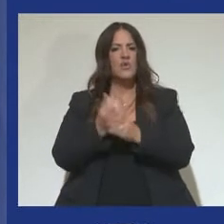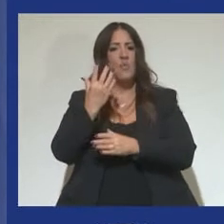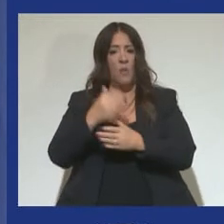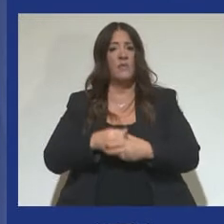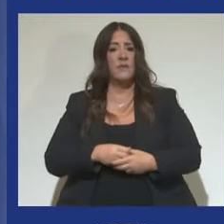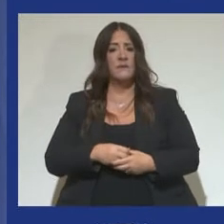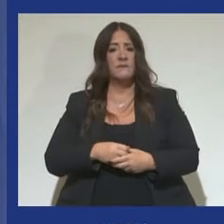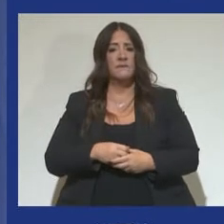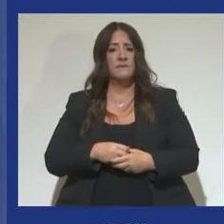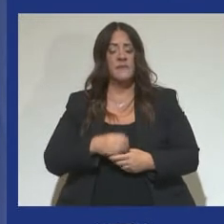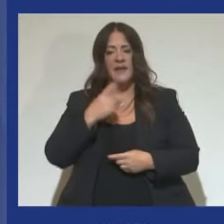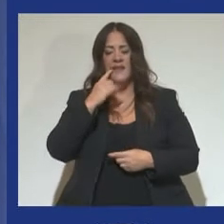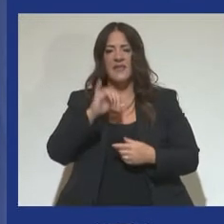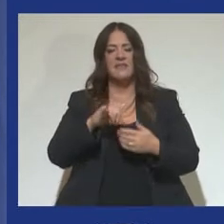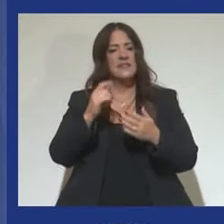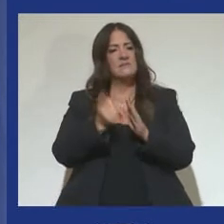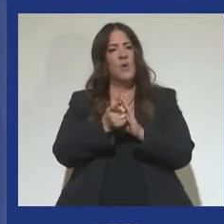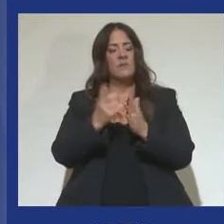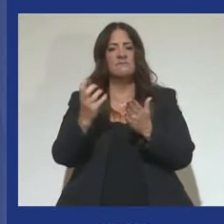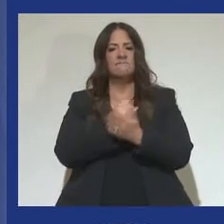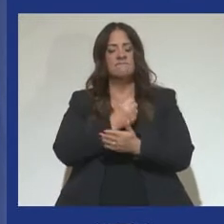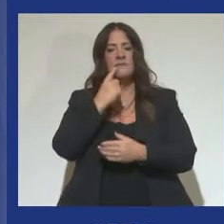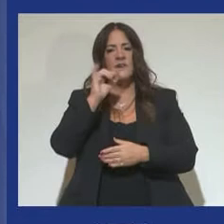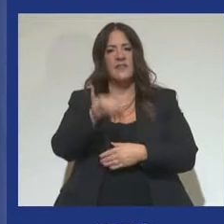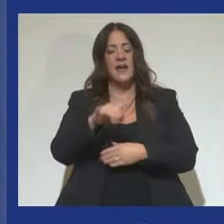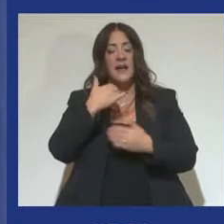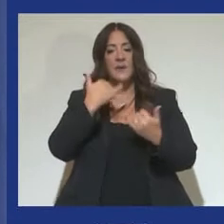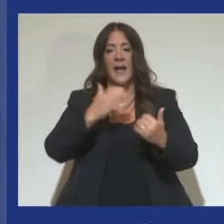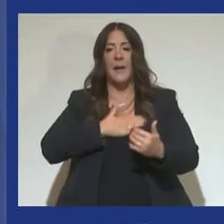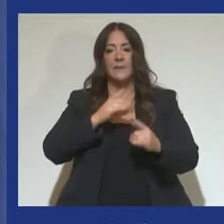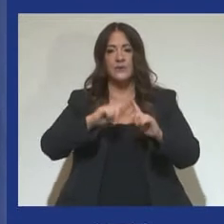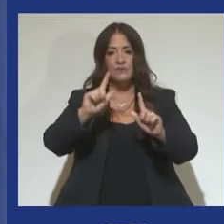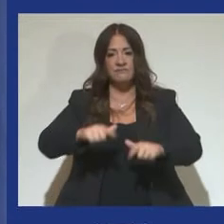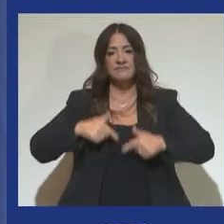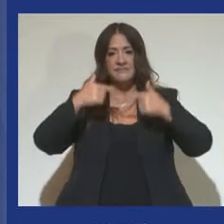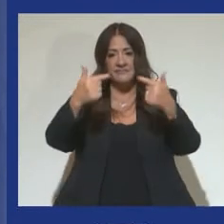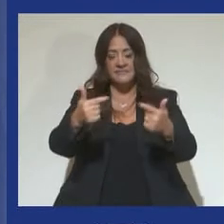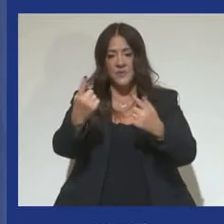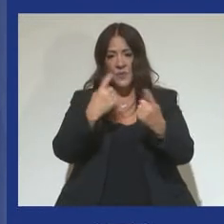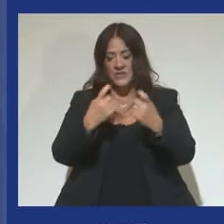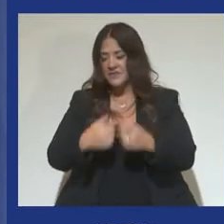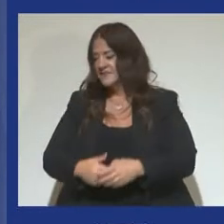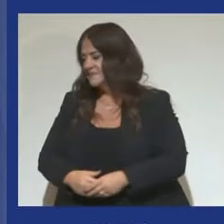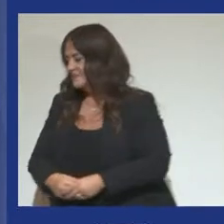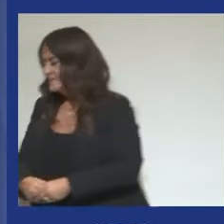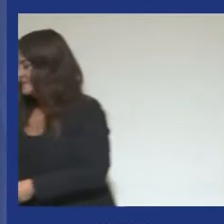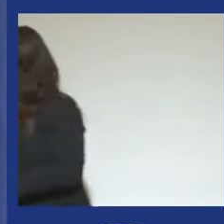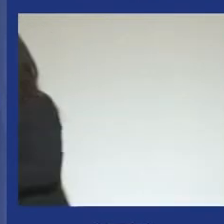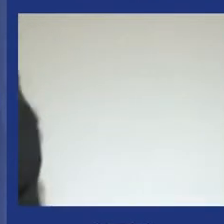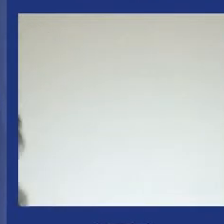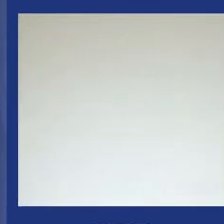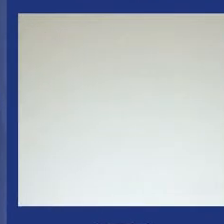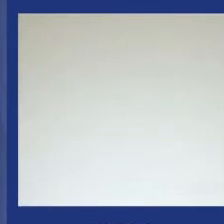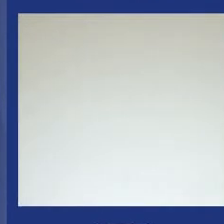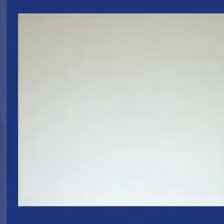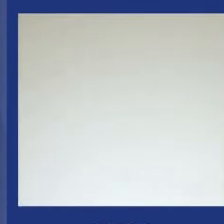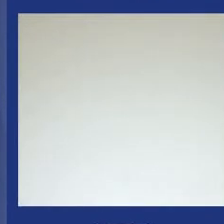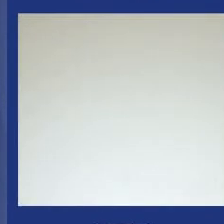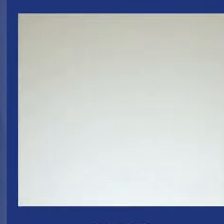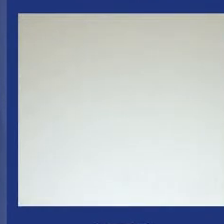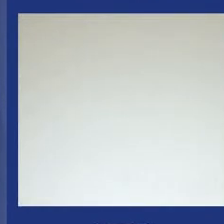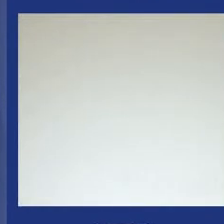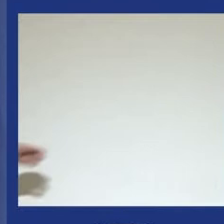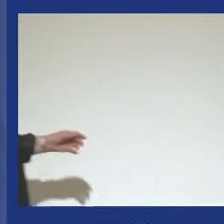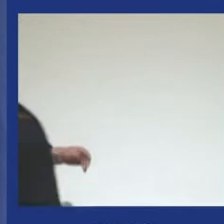es creo yo lo que este momento pide con eso estaré muy dispuesto a escuchar a sus preguntas